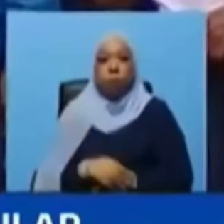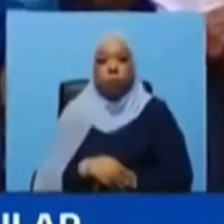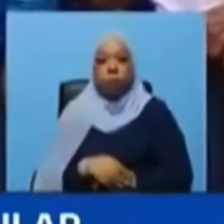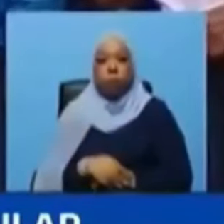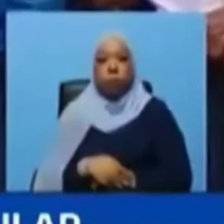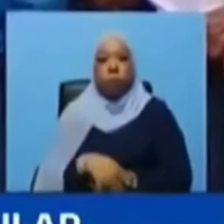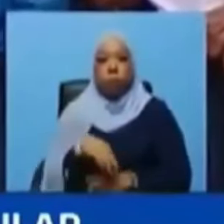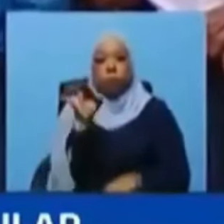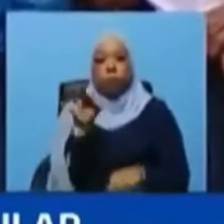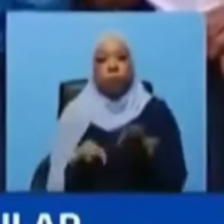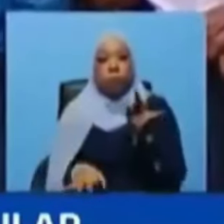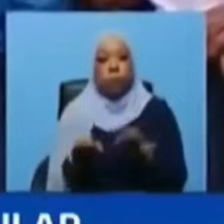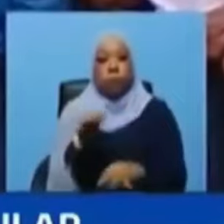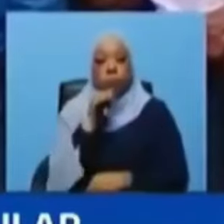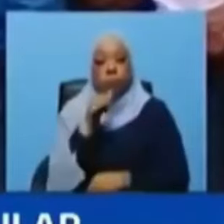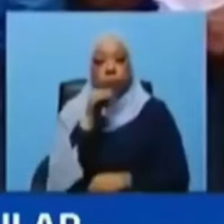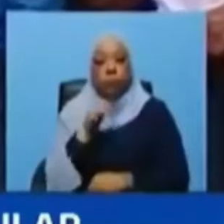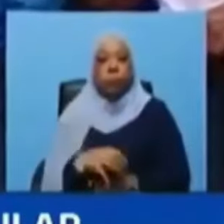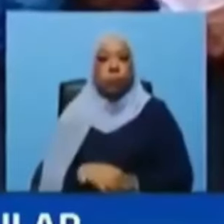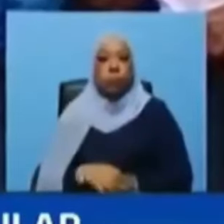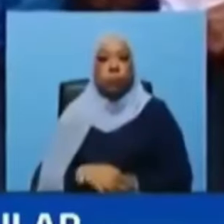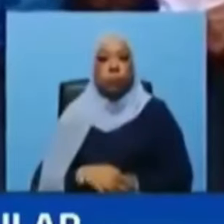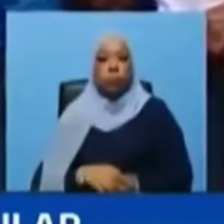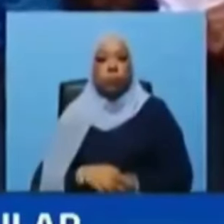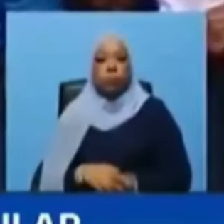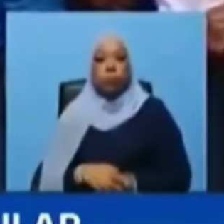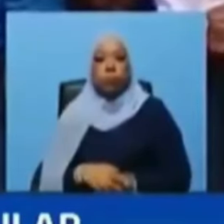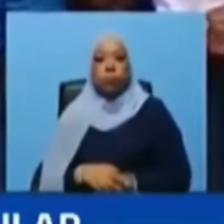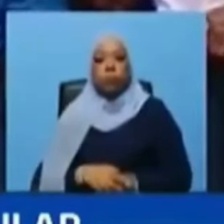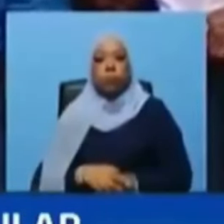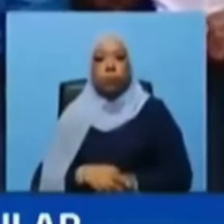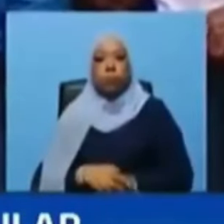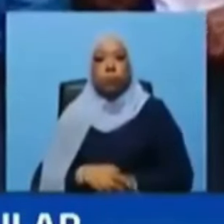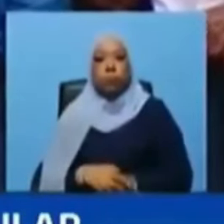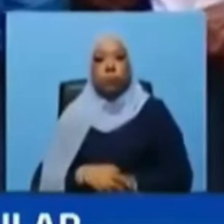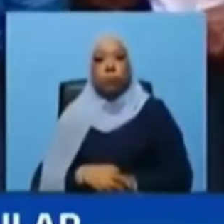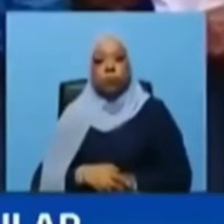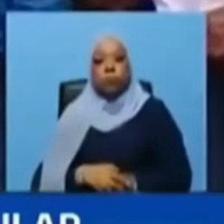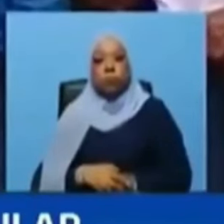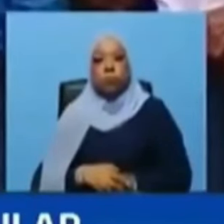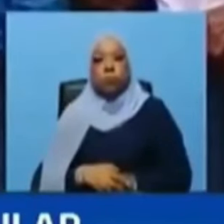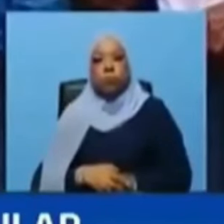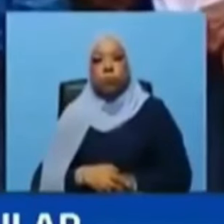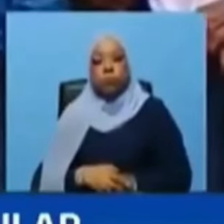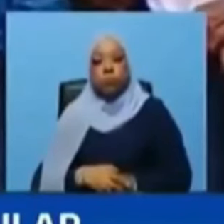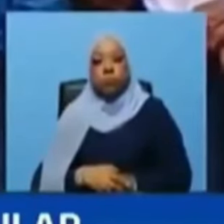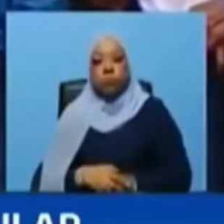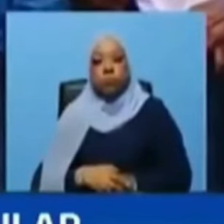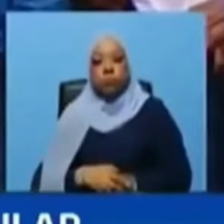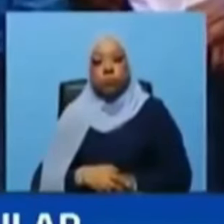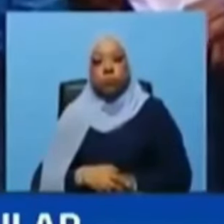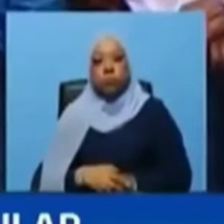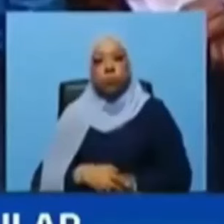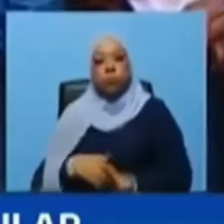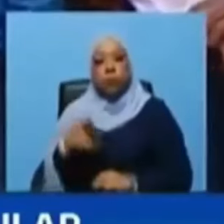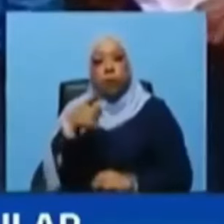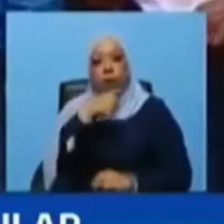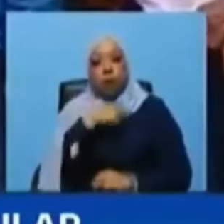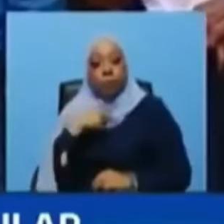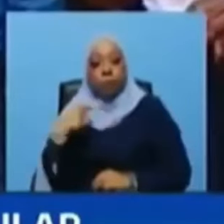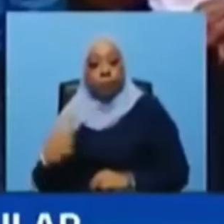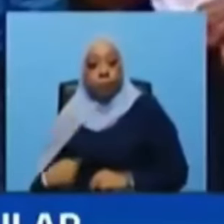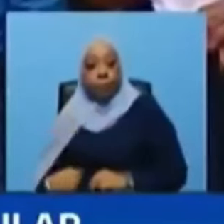En justicia, debidamente expedida. Eso es así en la China, en